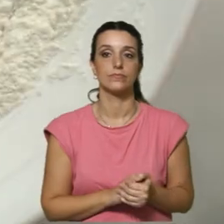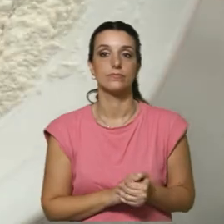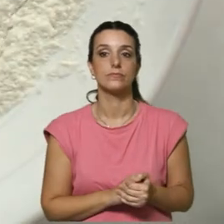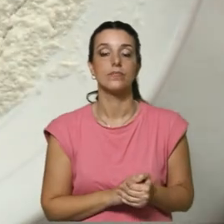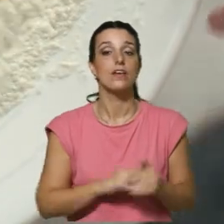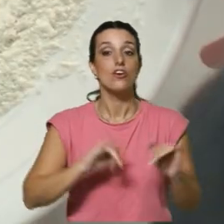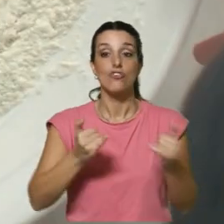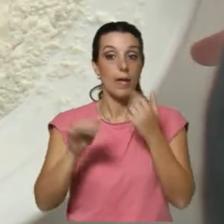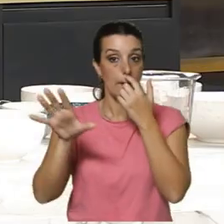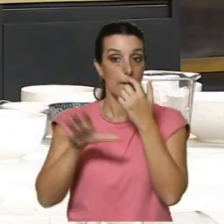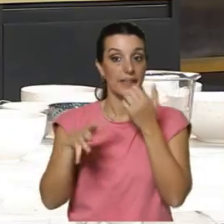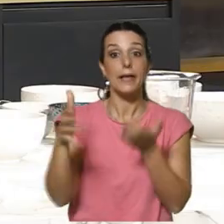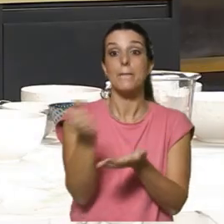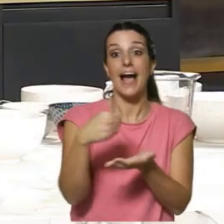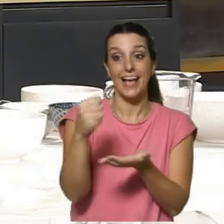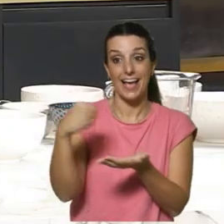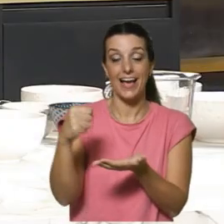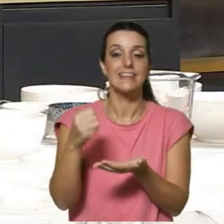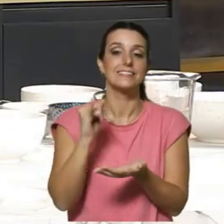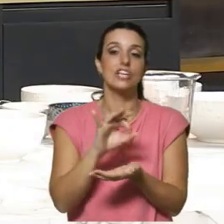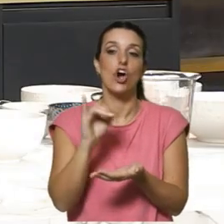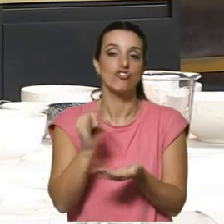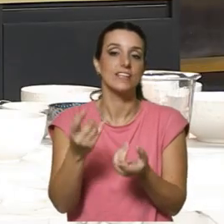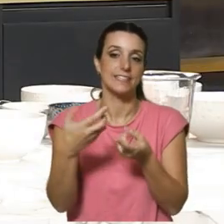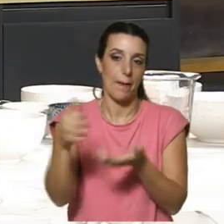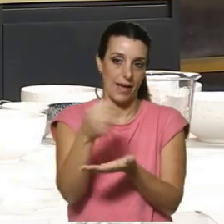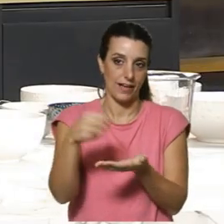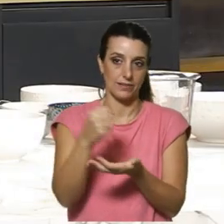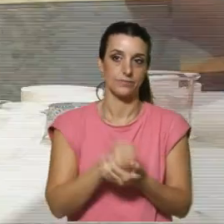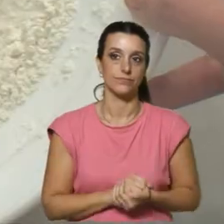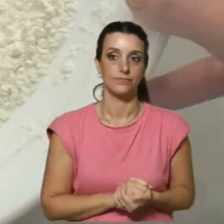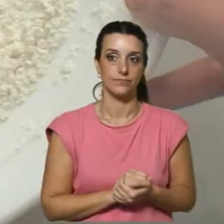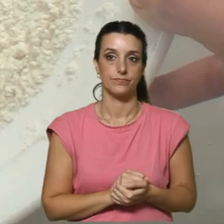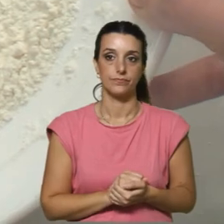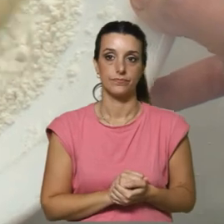Yo ya tengo acá una manga, porque sí o sí, esta la idea es que lo hagas con manga.